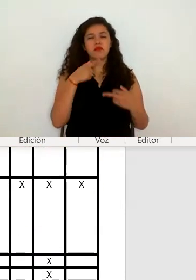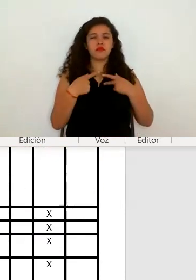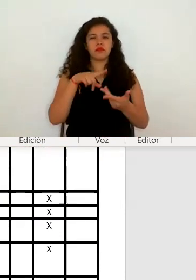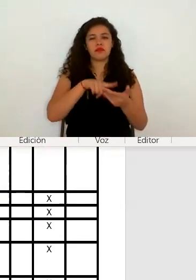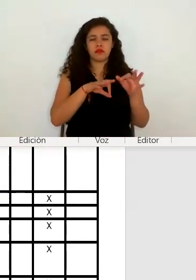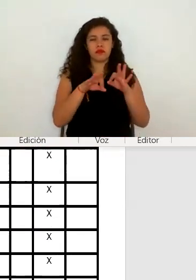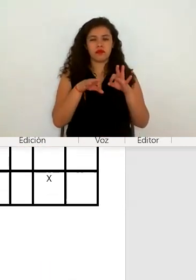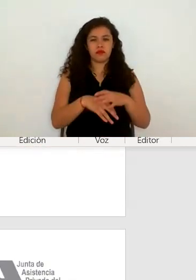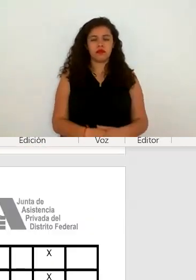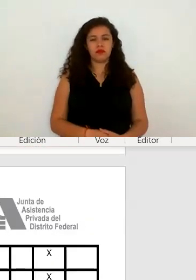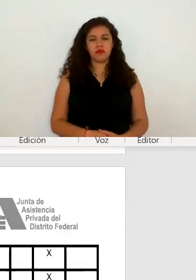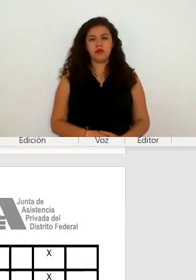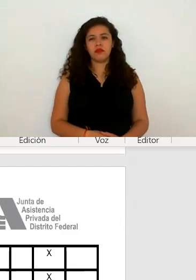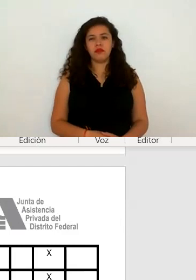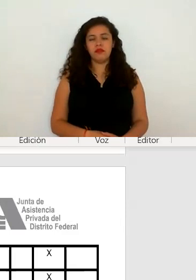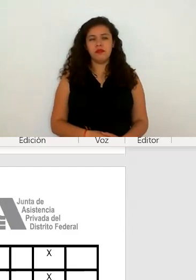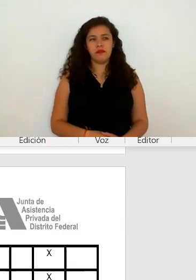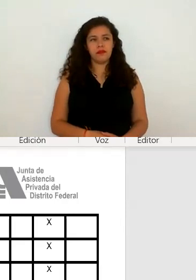personal.